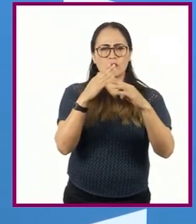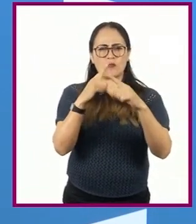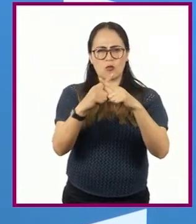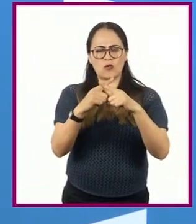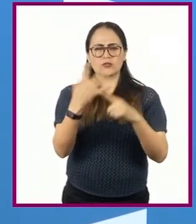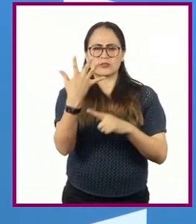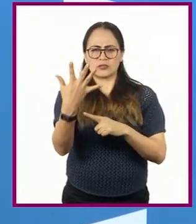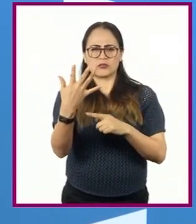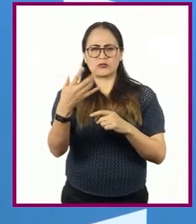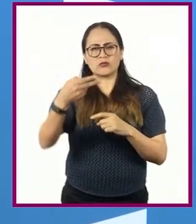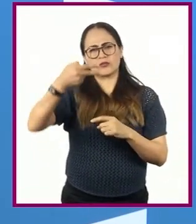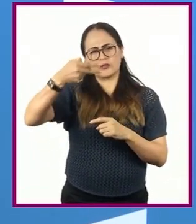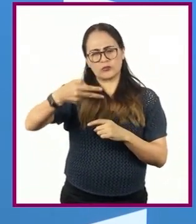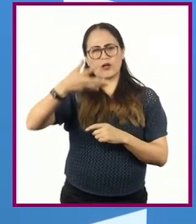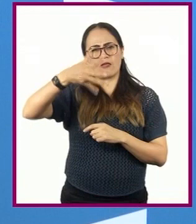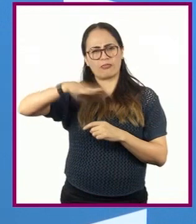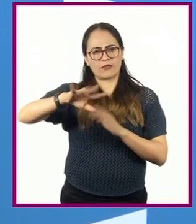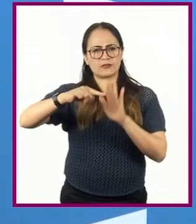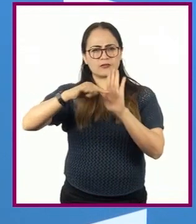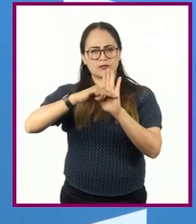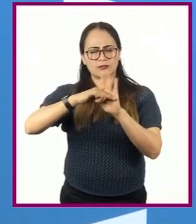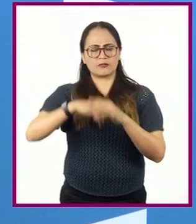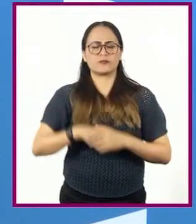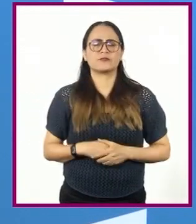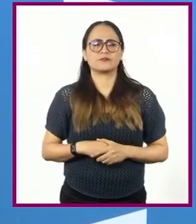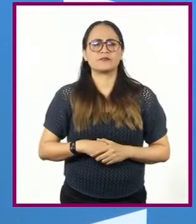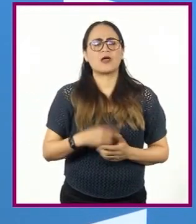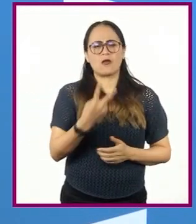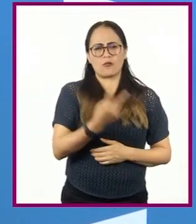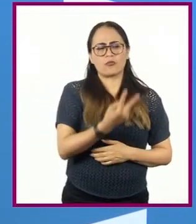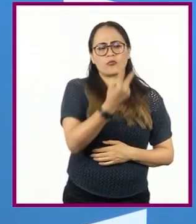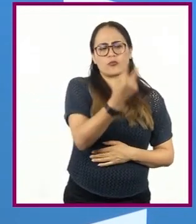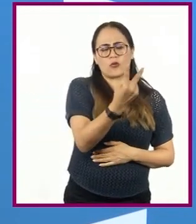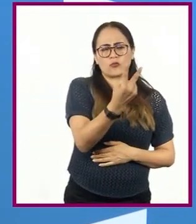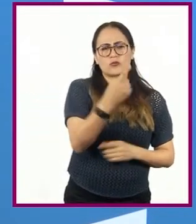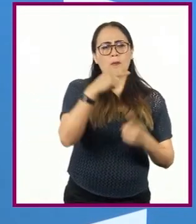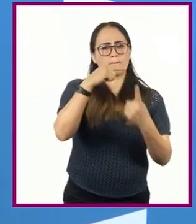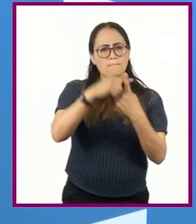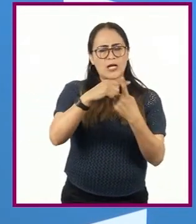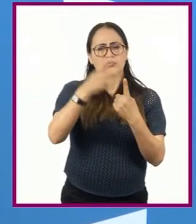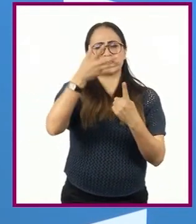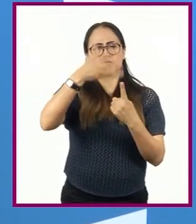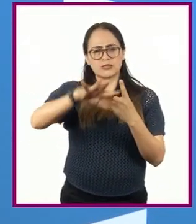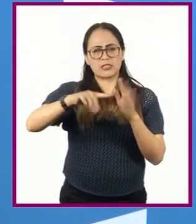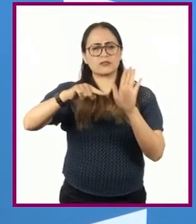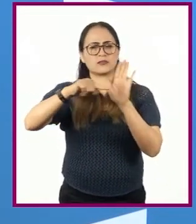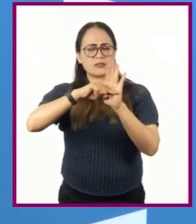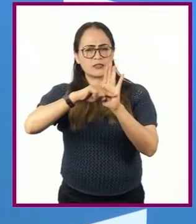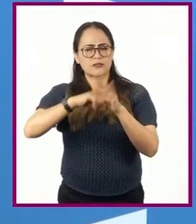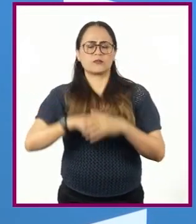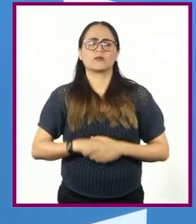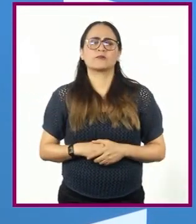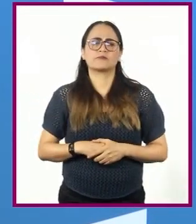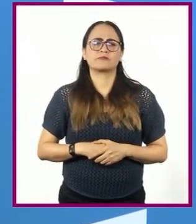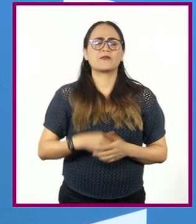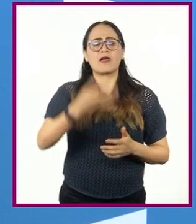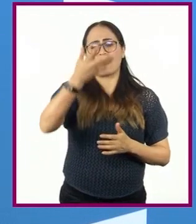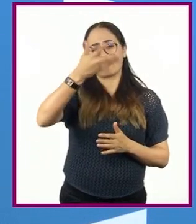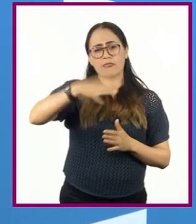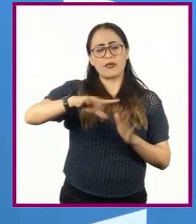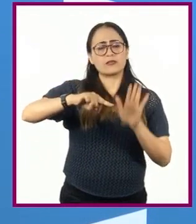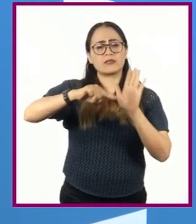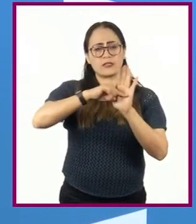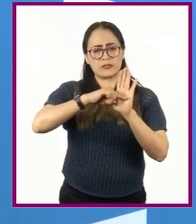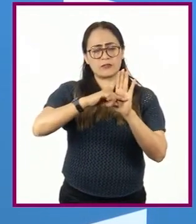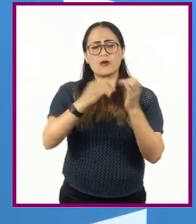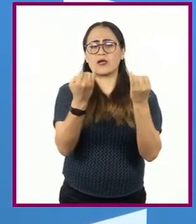igual a 10 negativo. Obtenemos la expresión 2 más 10 negativo. Sabemos que 10 negativo